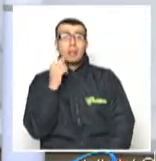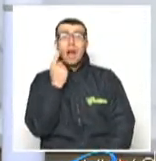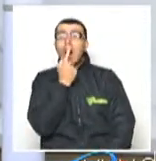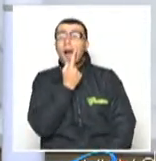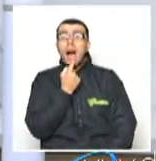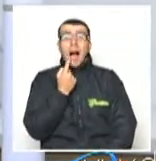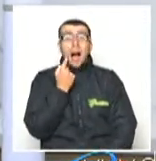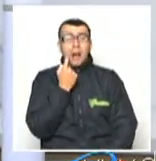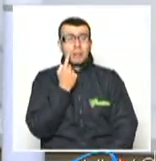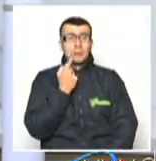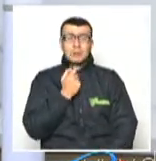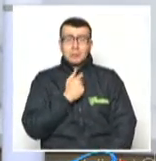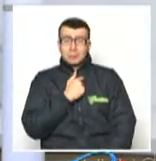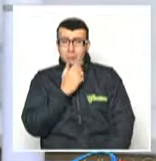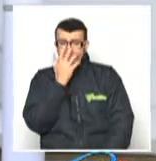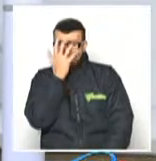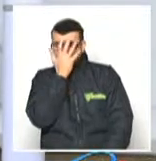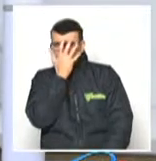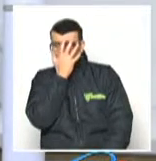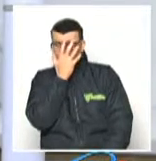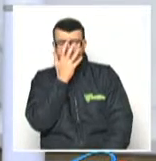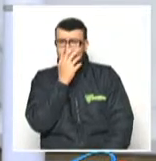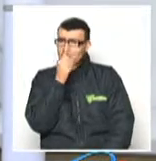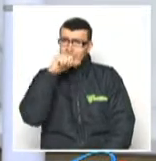era mal, mucho mal.